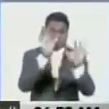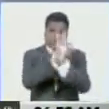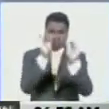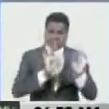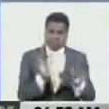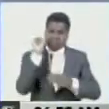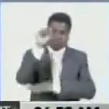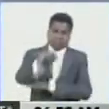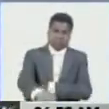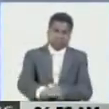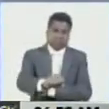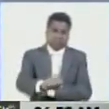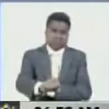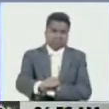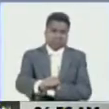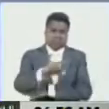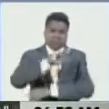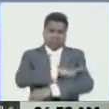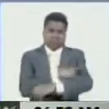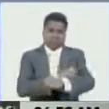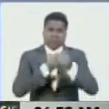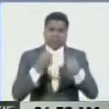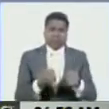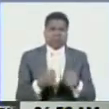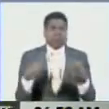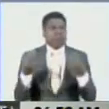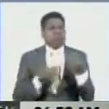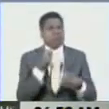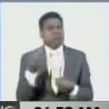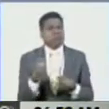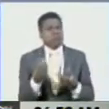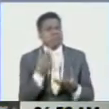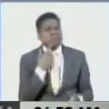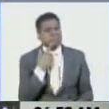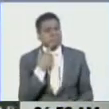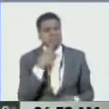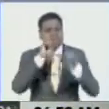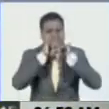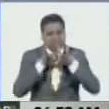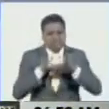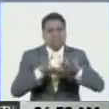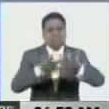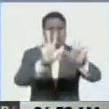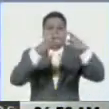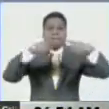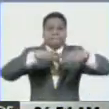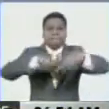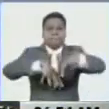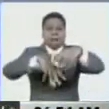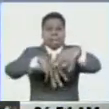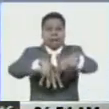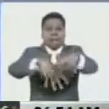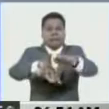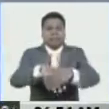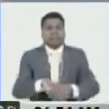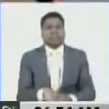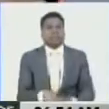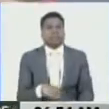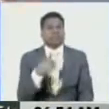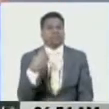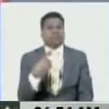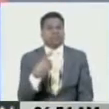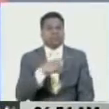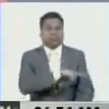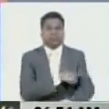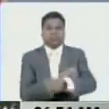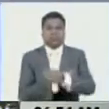fuerza tan voraz y poderosa como el imperialismo es desplegando a un sólido movimiento popular con